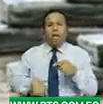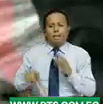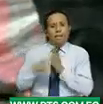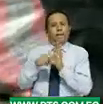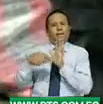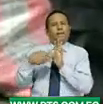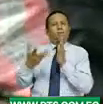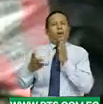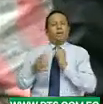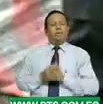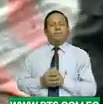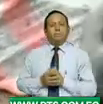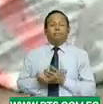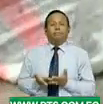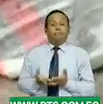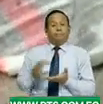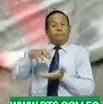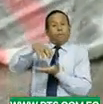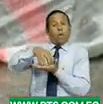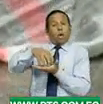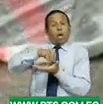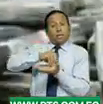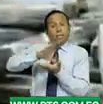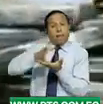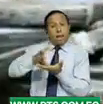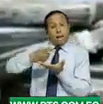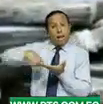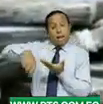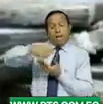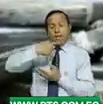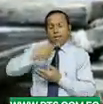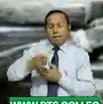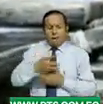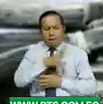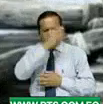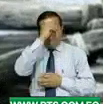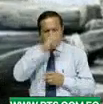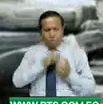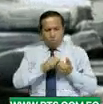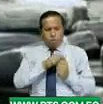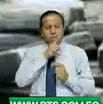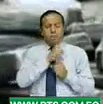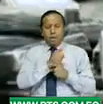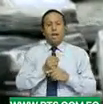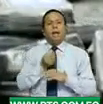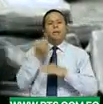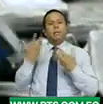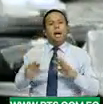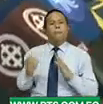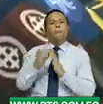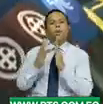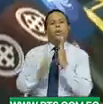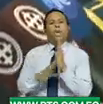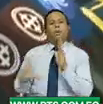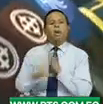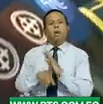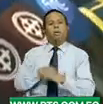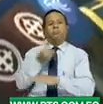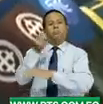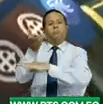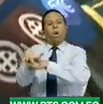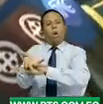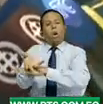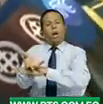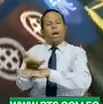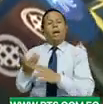problema, la bancada por el Acuerdo Nacional presentó un proyecto de ley tendiente a cambiar esta realidad. Así que en función de eso lo que vamos a